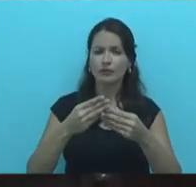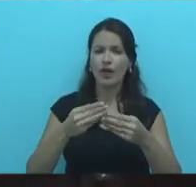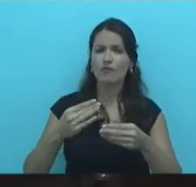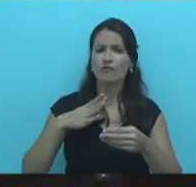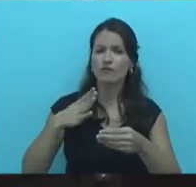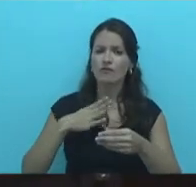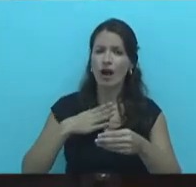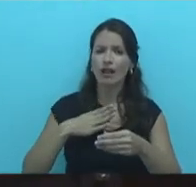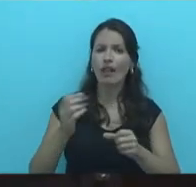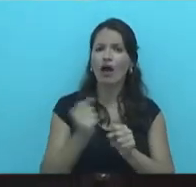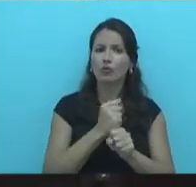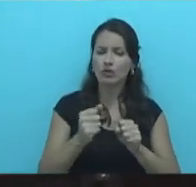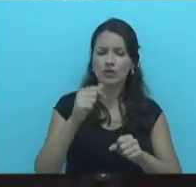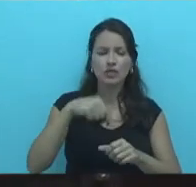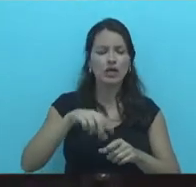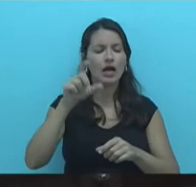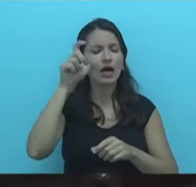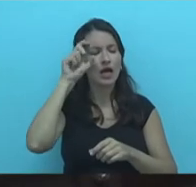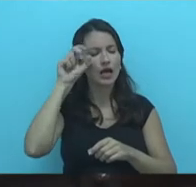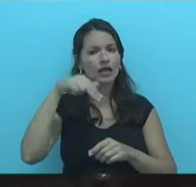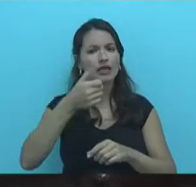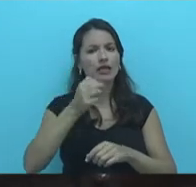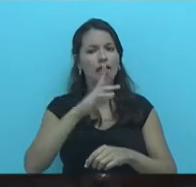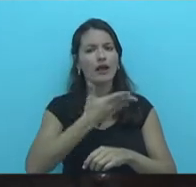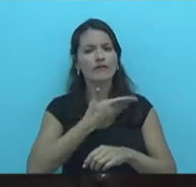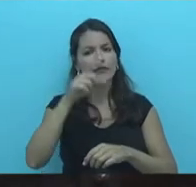Santa Fe, empresa de gas y energías renovables,